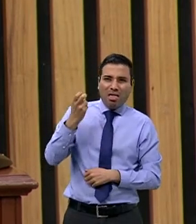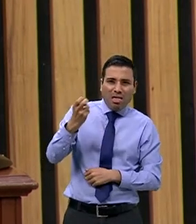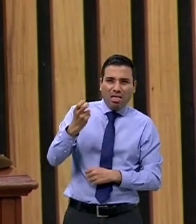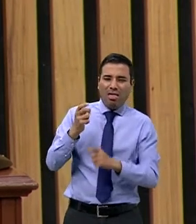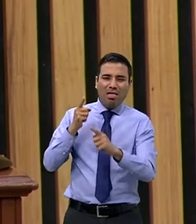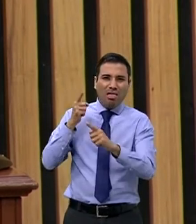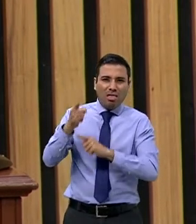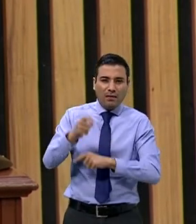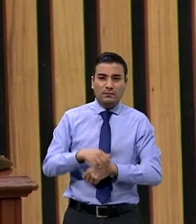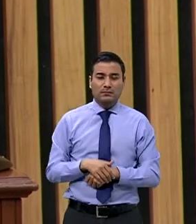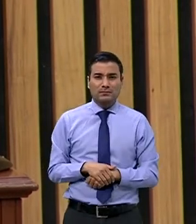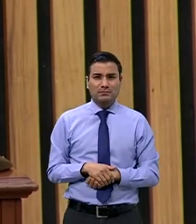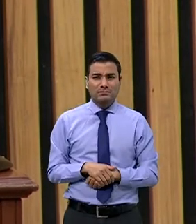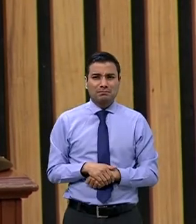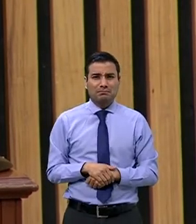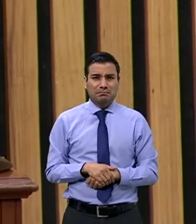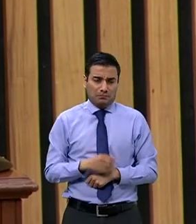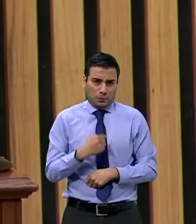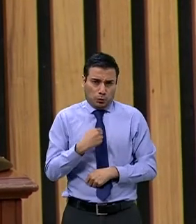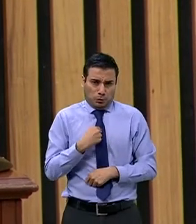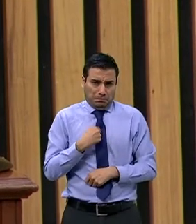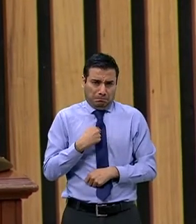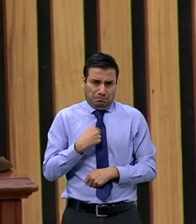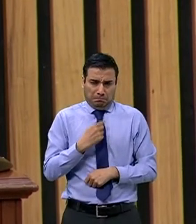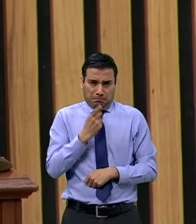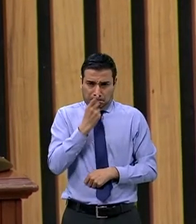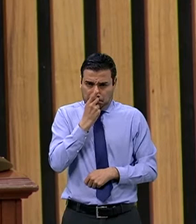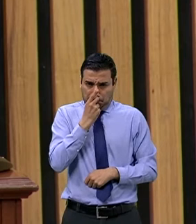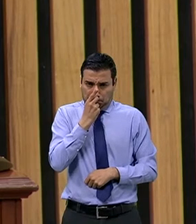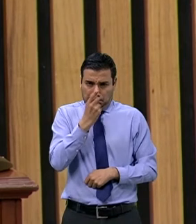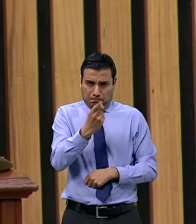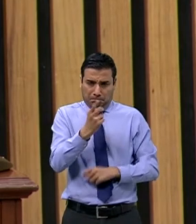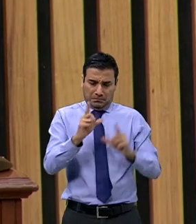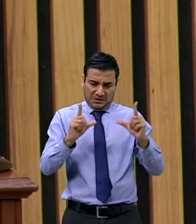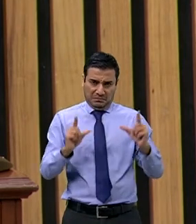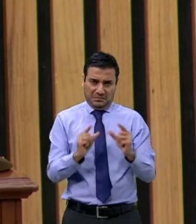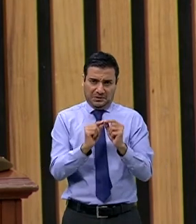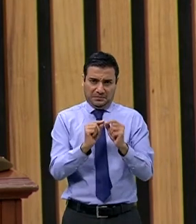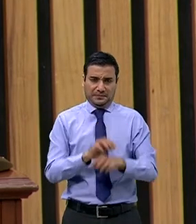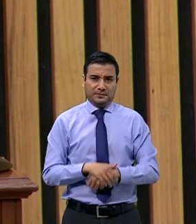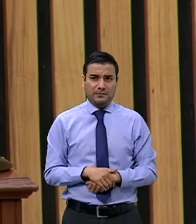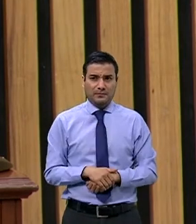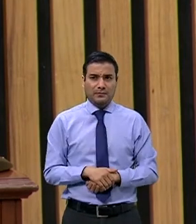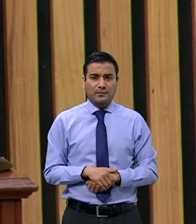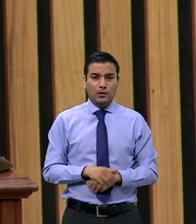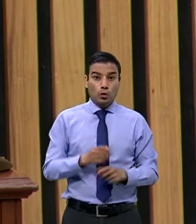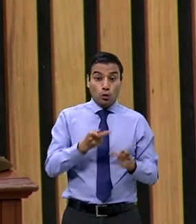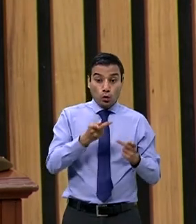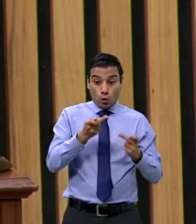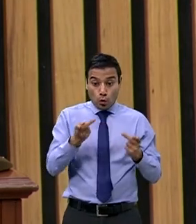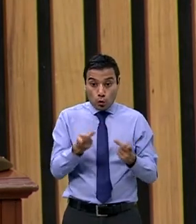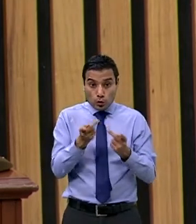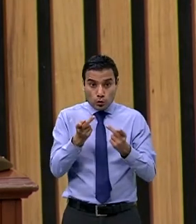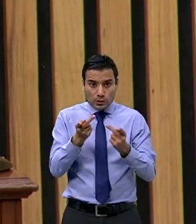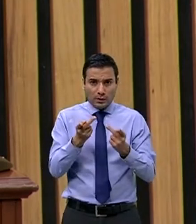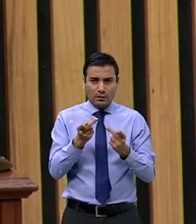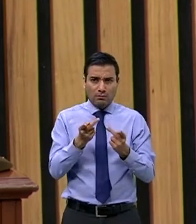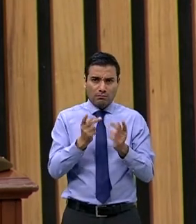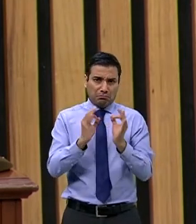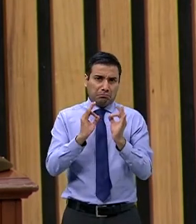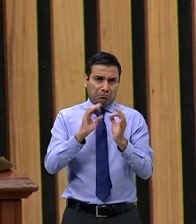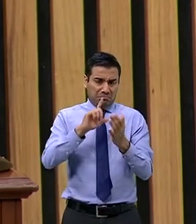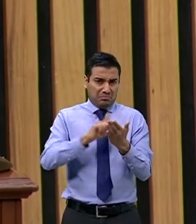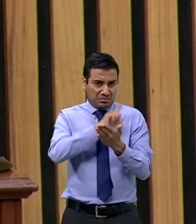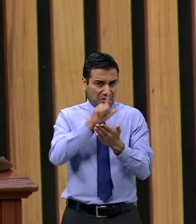yo simplemente quisiera decirles esta fue una consulta absolutamente legal